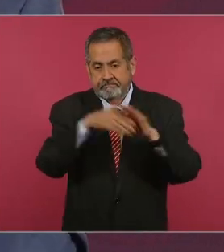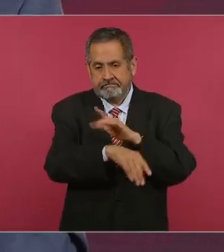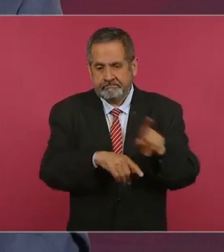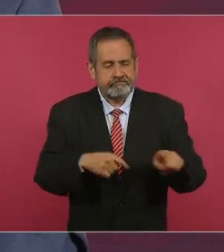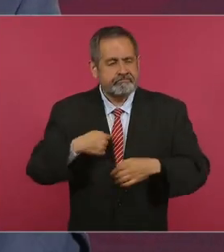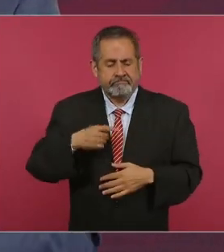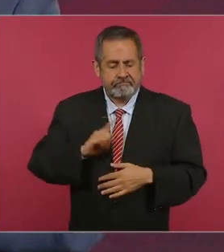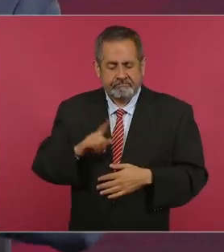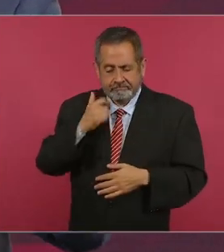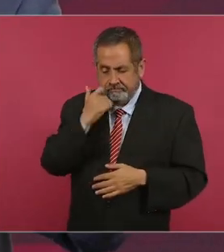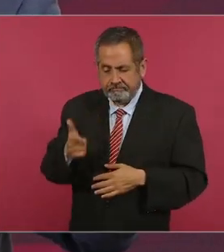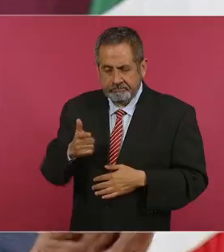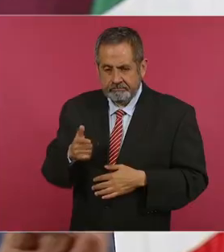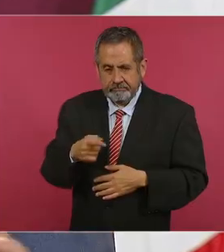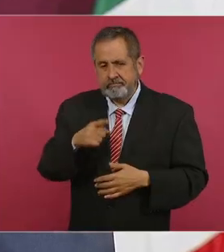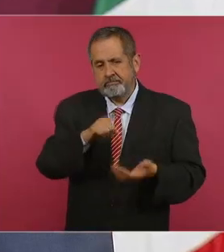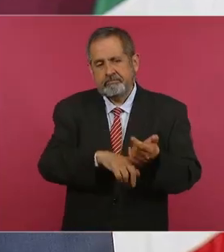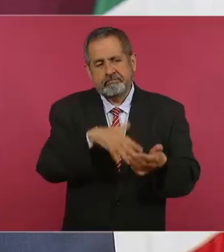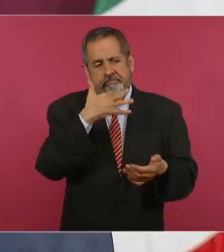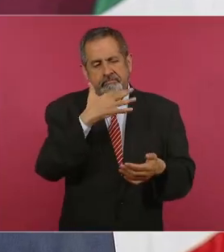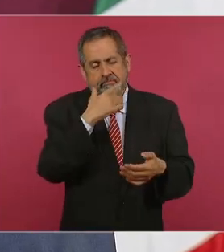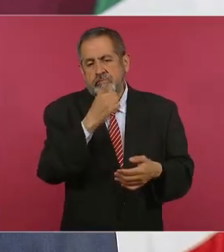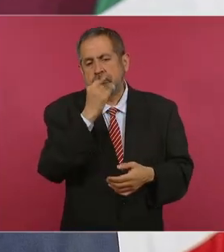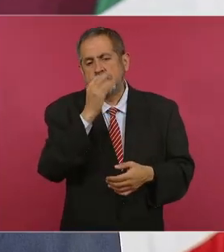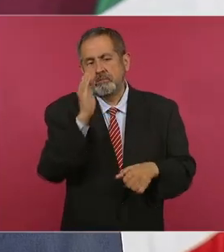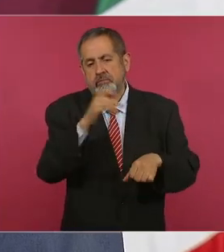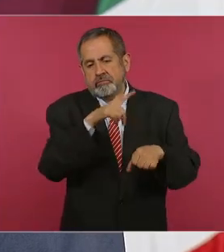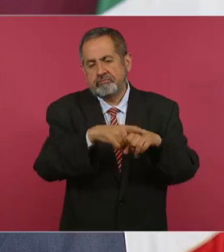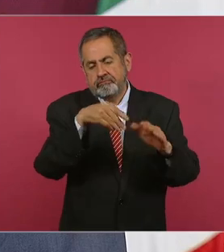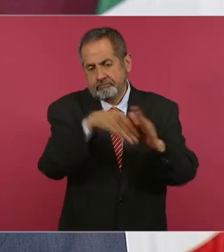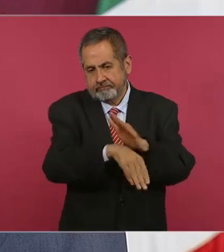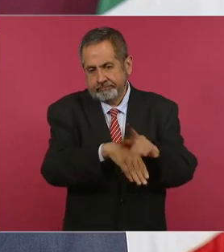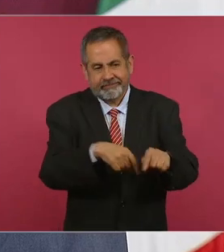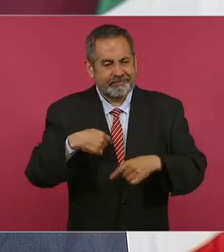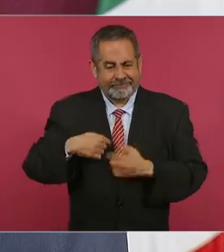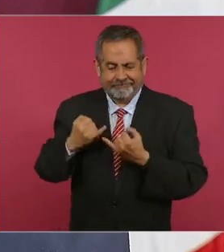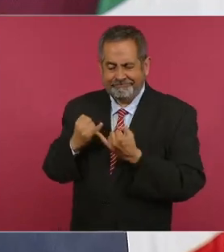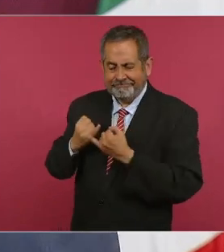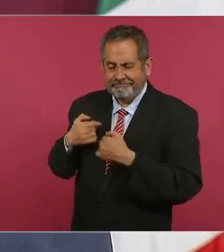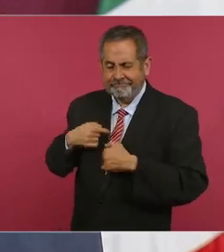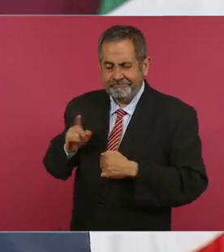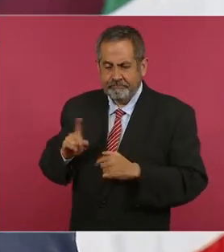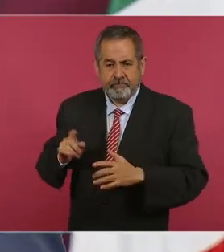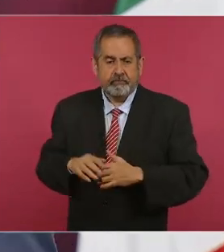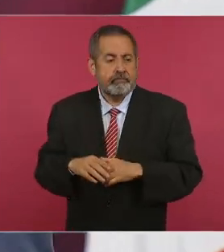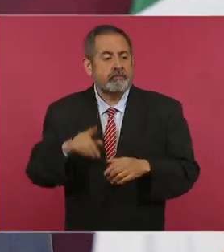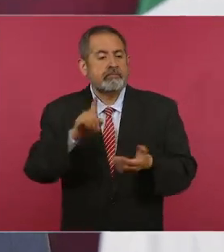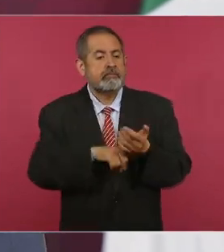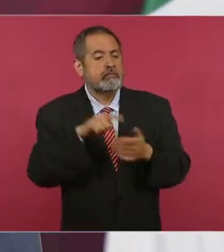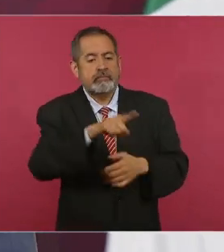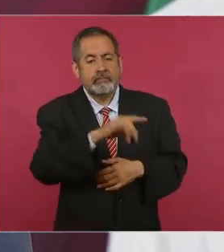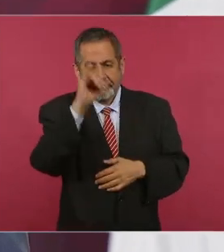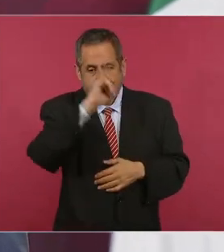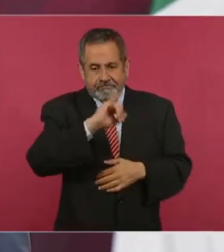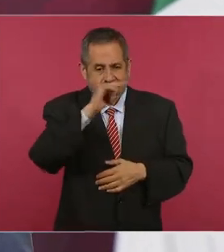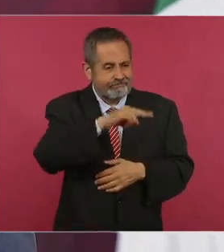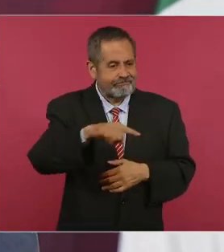desastre, se corrompió por completo, porque los jefes